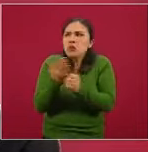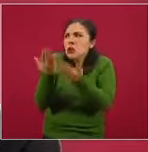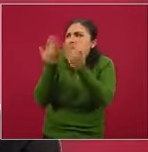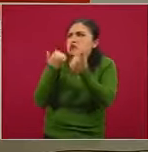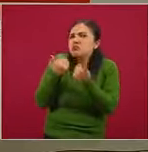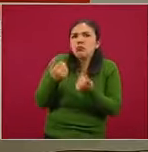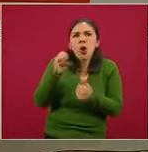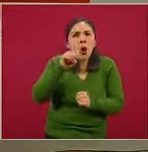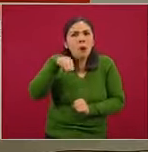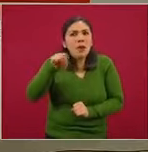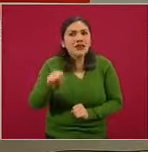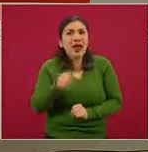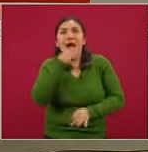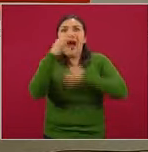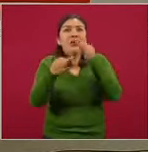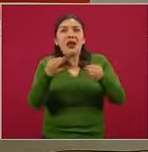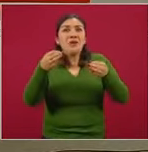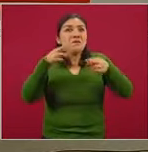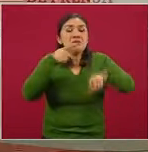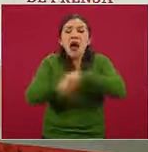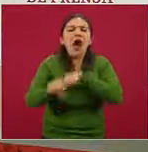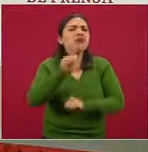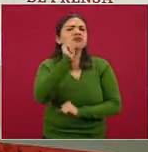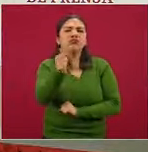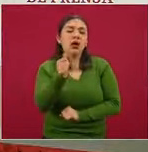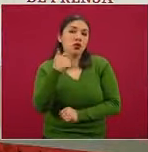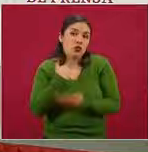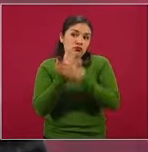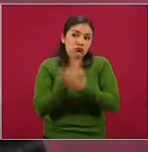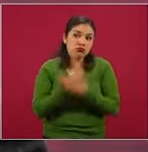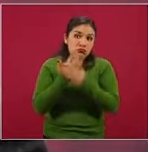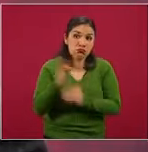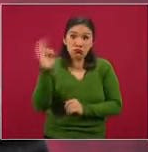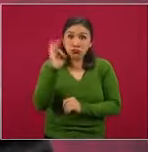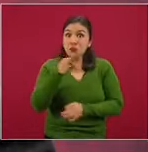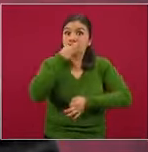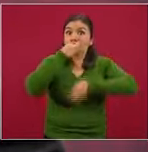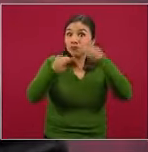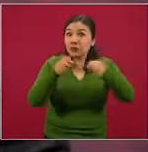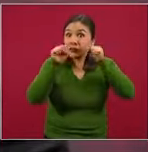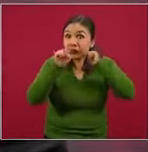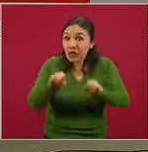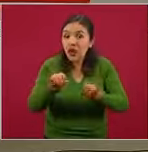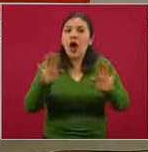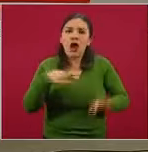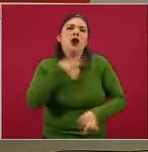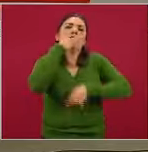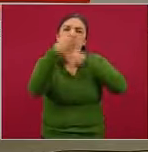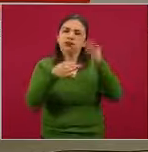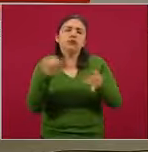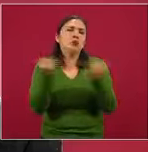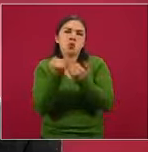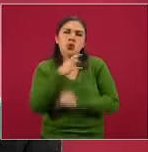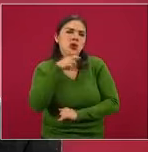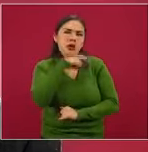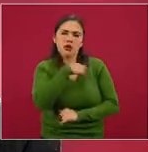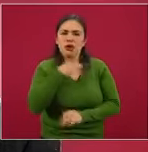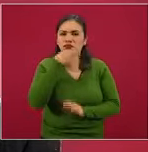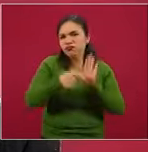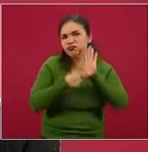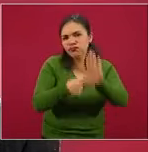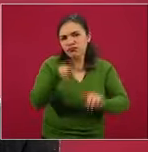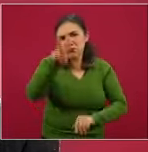de la Organización Mundial de la Salud, estaremos expectantes. Desde luego, si esta alerta se emitiera, lo comunicaríamos de manera inmediata.